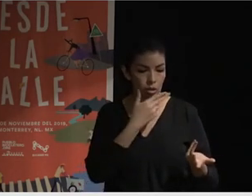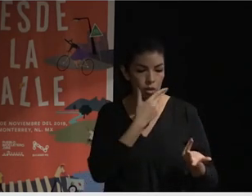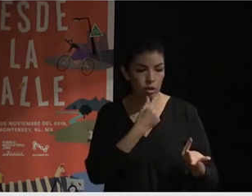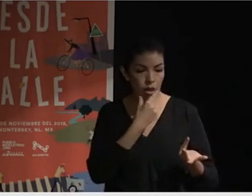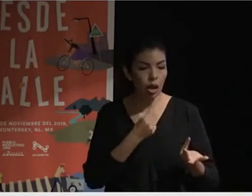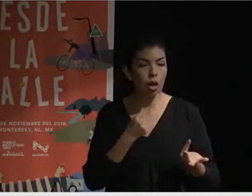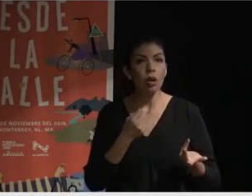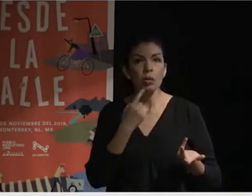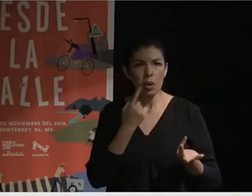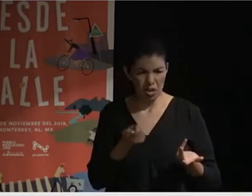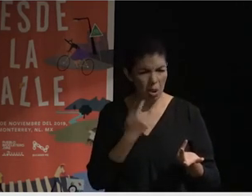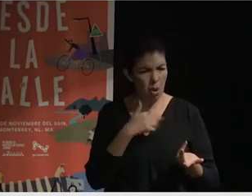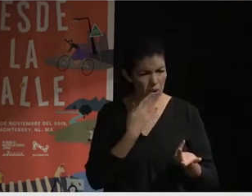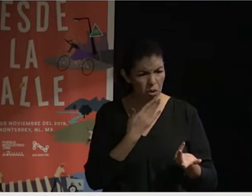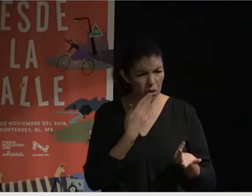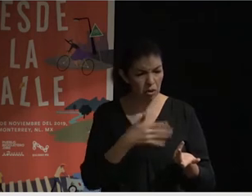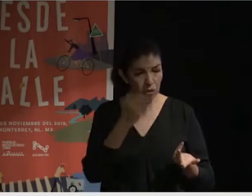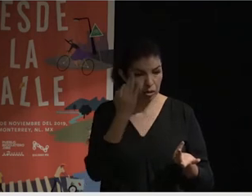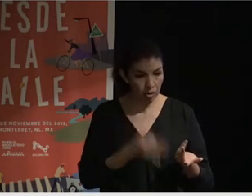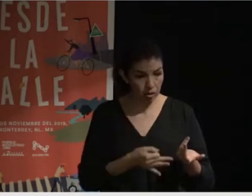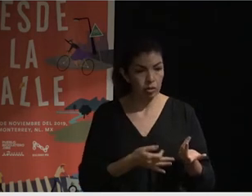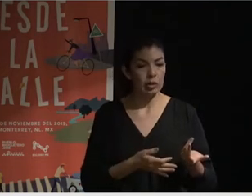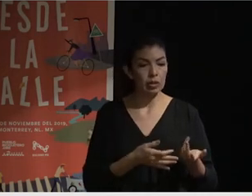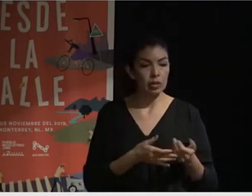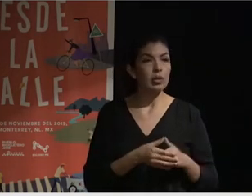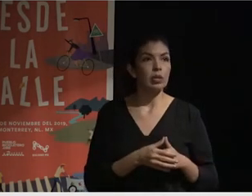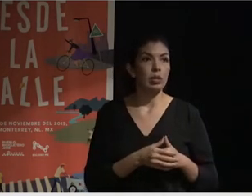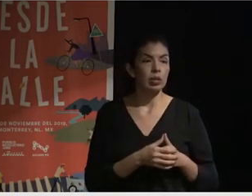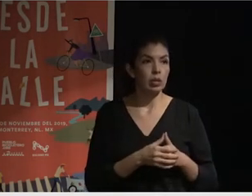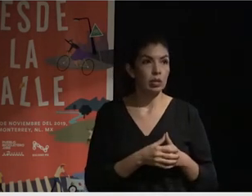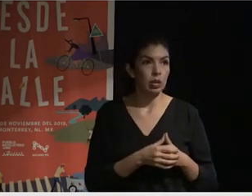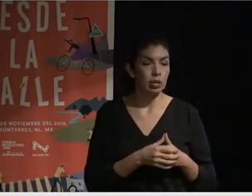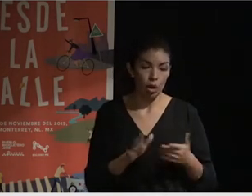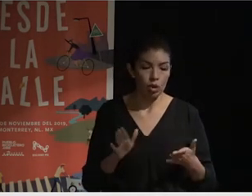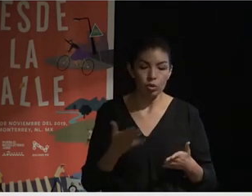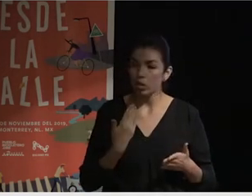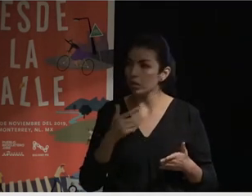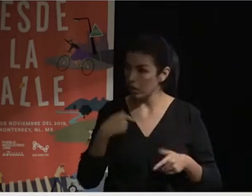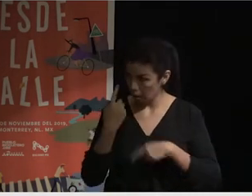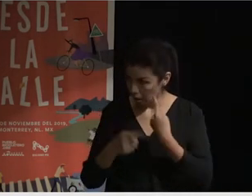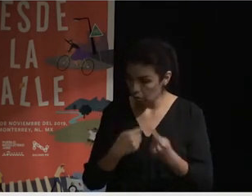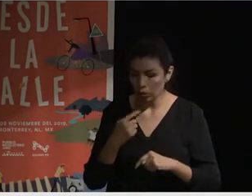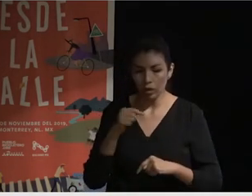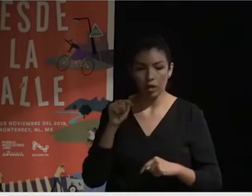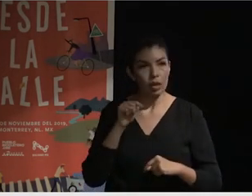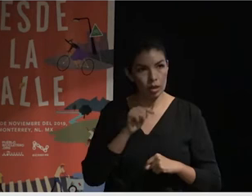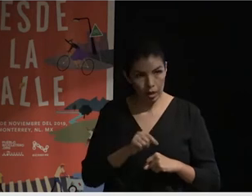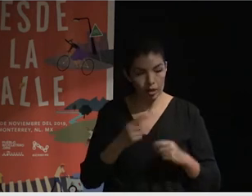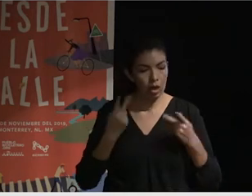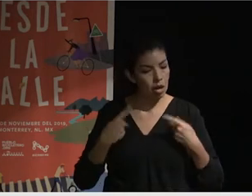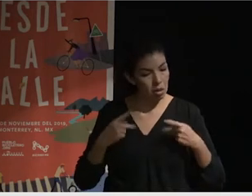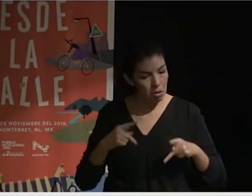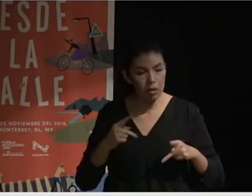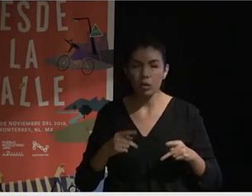alianzas público-privadas, suceden todo el tiempo, sucedió en lo que estudió ahí Jerónimo en el Centro Histórico de la Ciudad de México, pues es eso, ¿no?